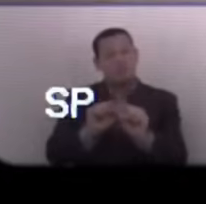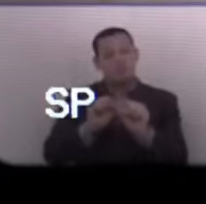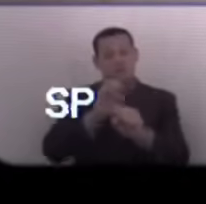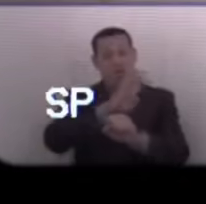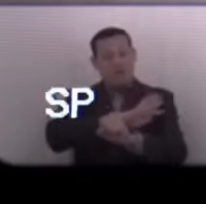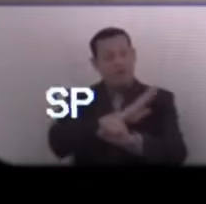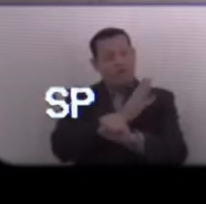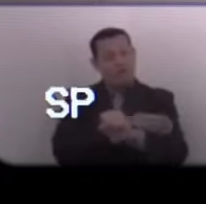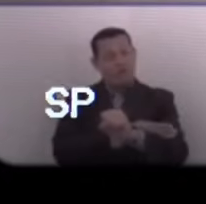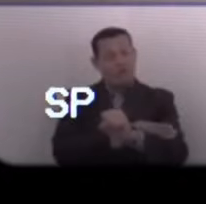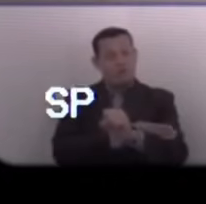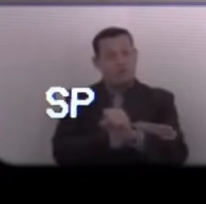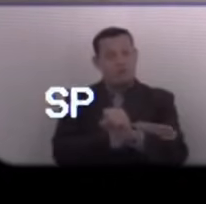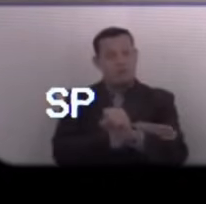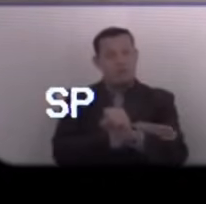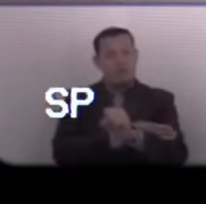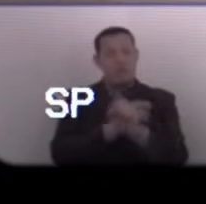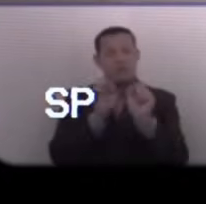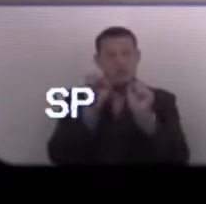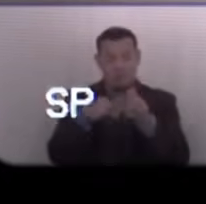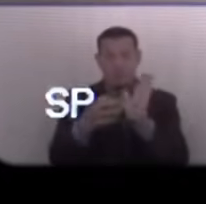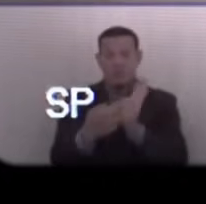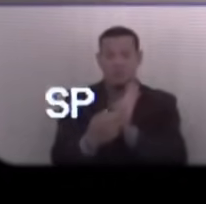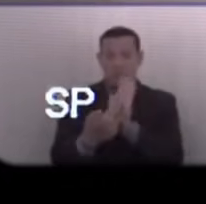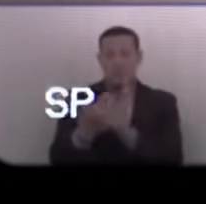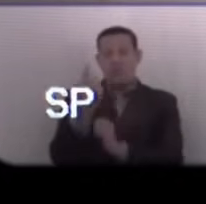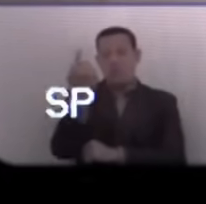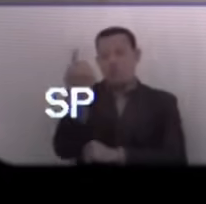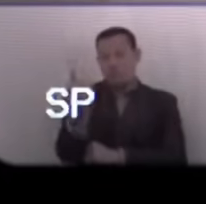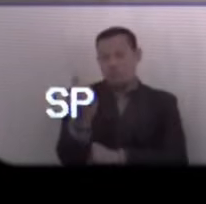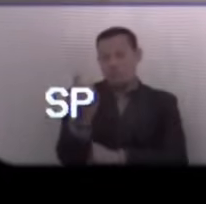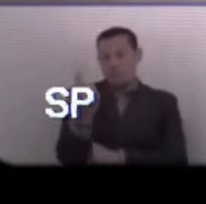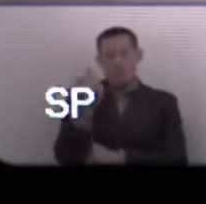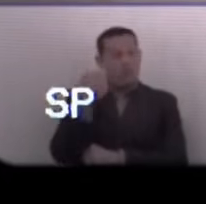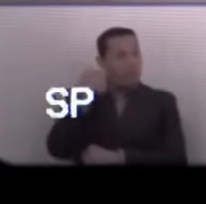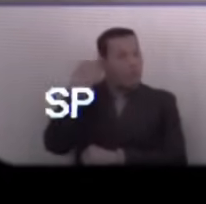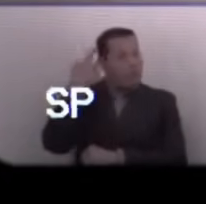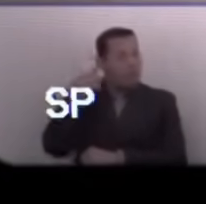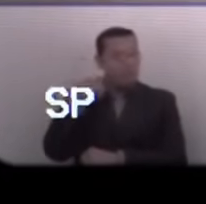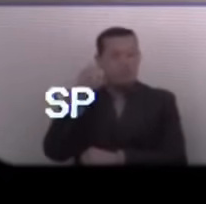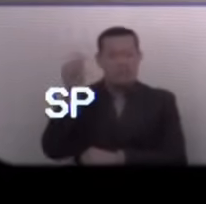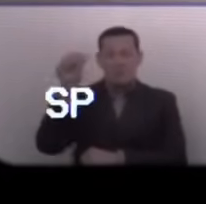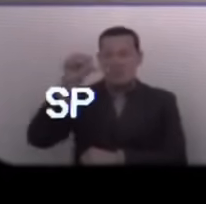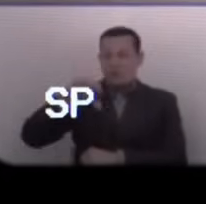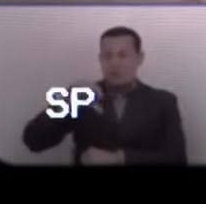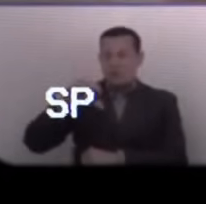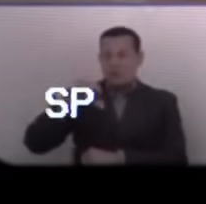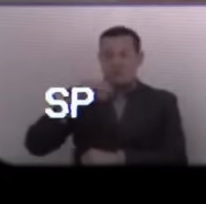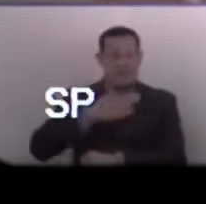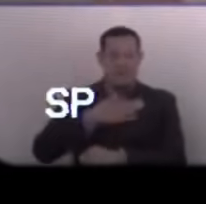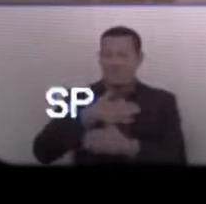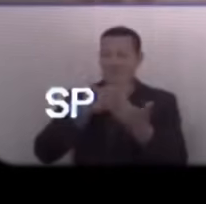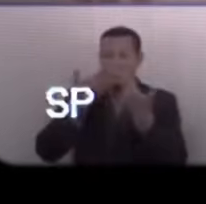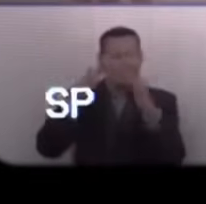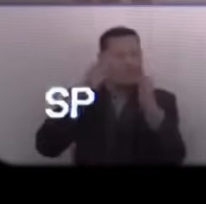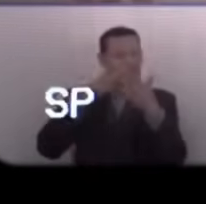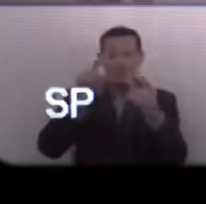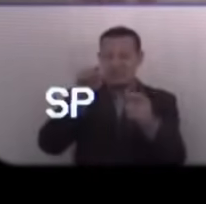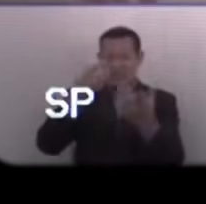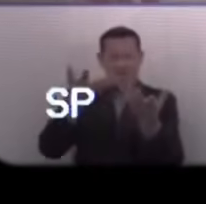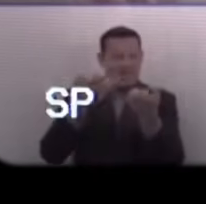fuertes de lo que podía representar un solo enemigo. tengamos todas las diferencias que ustedes